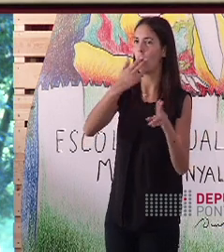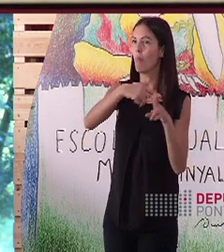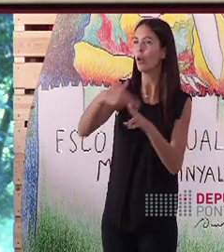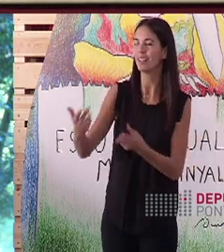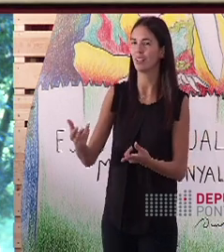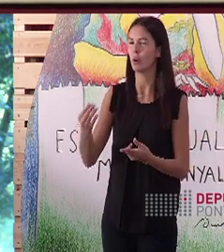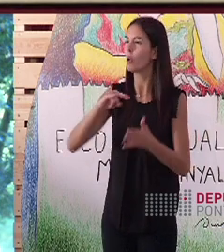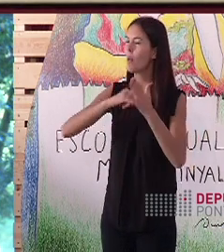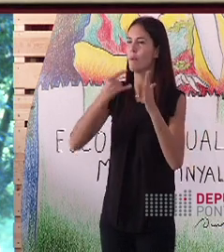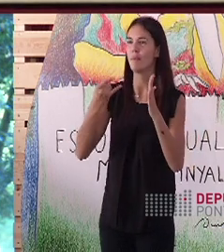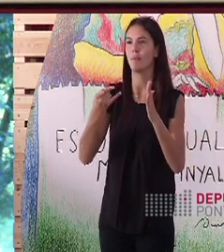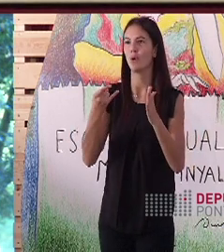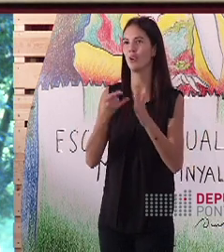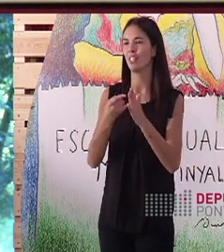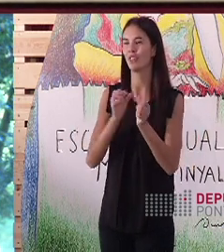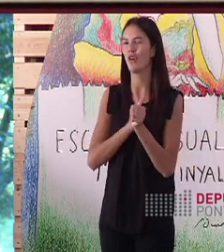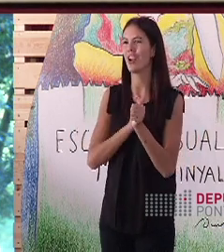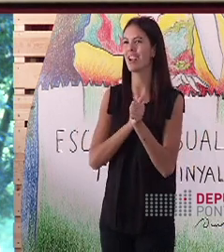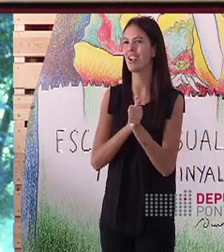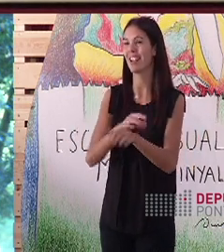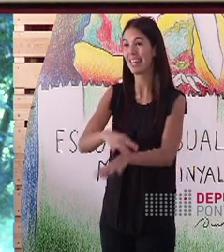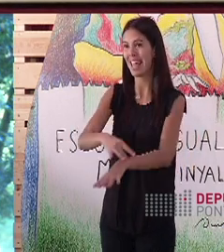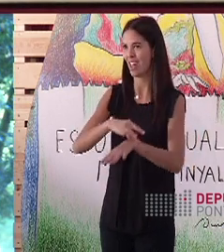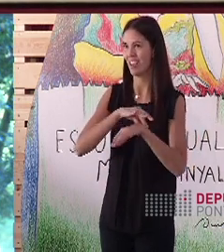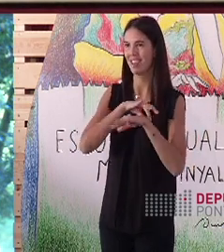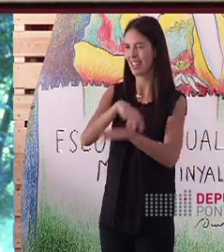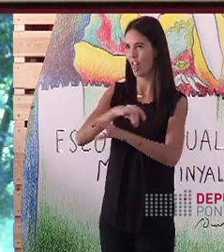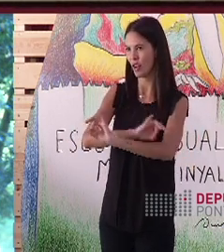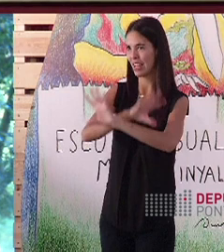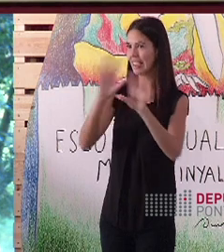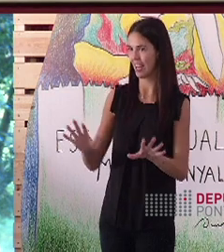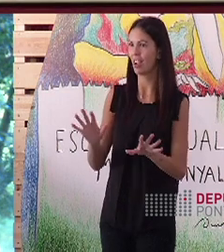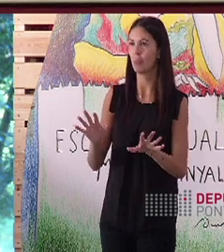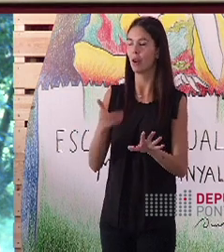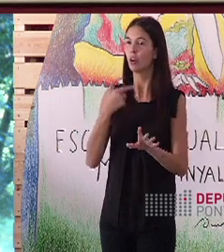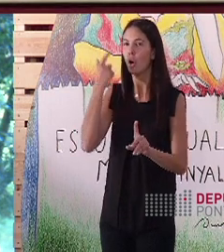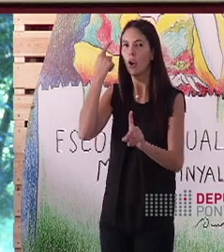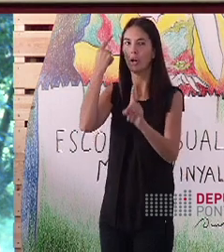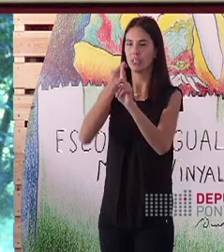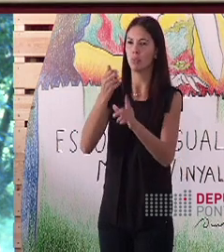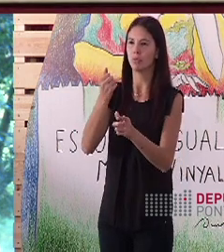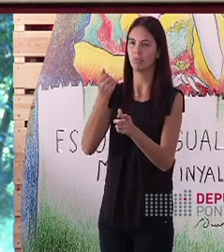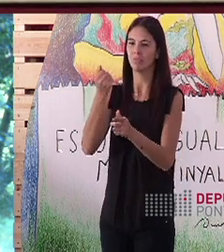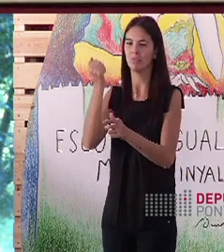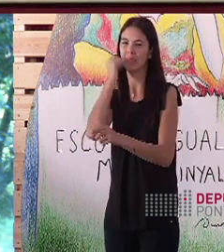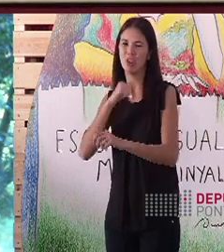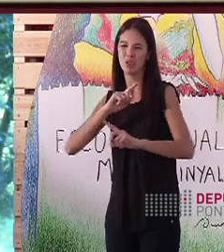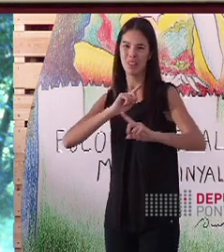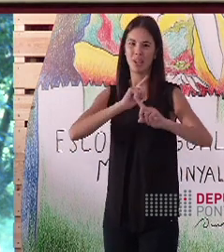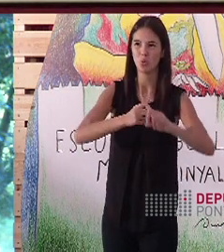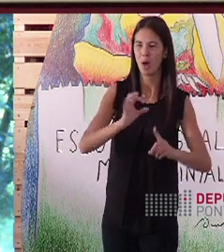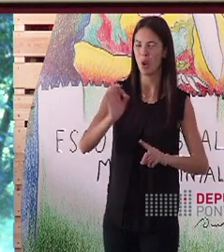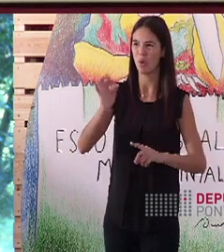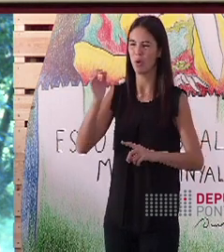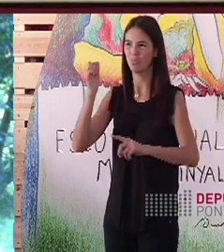está perfectamente dirigido a poder desactivar la barbarie y el crimen que es que